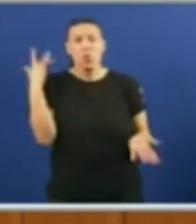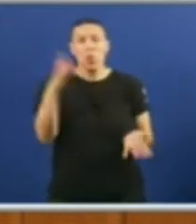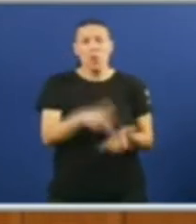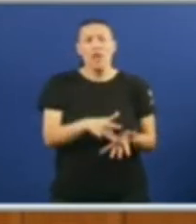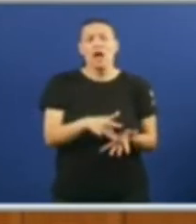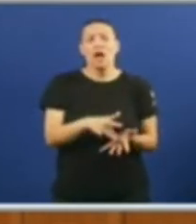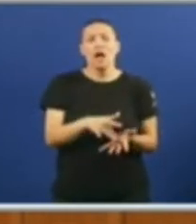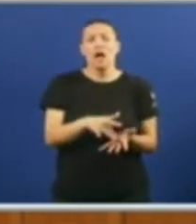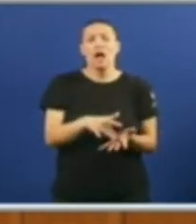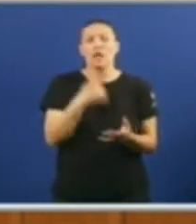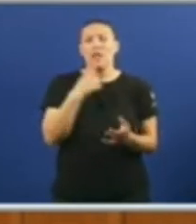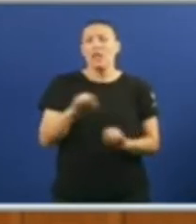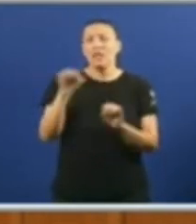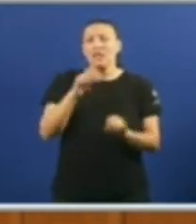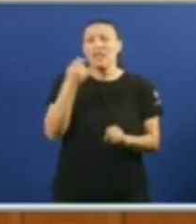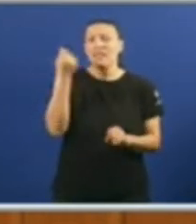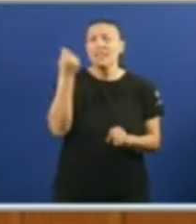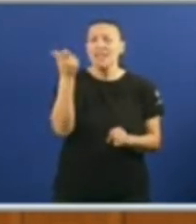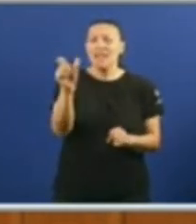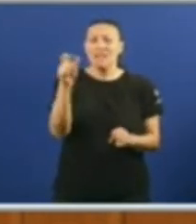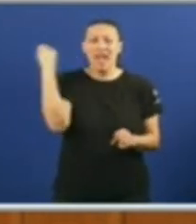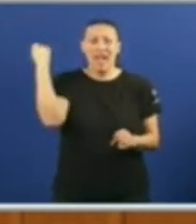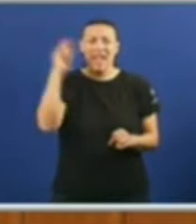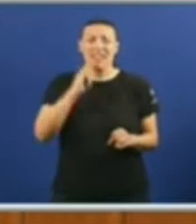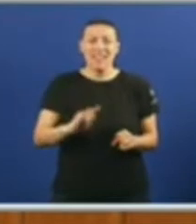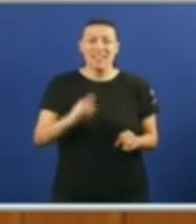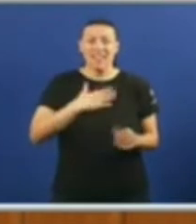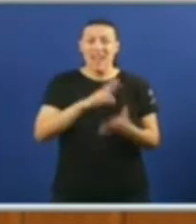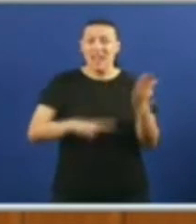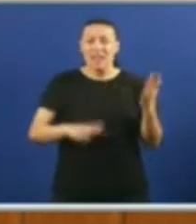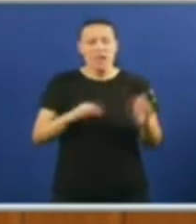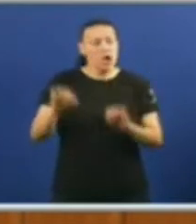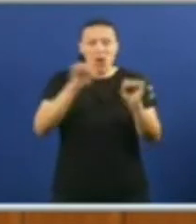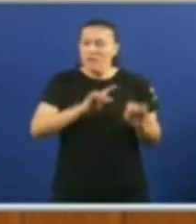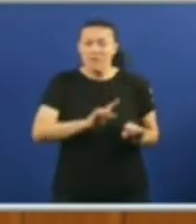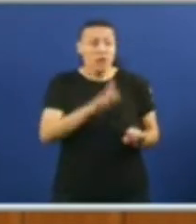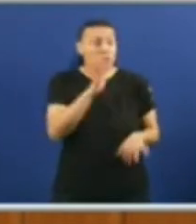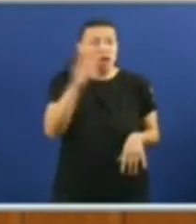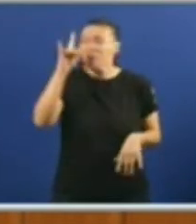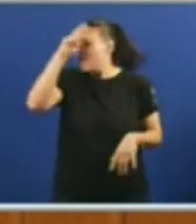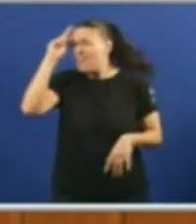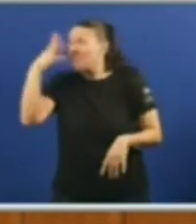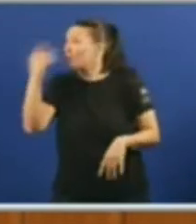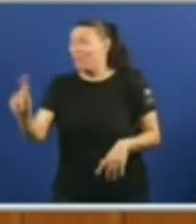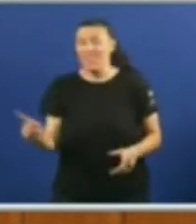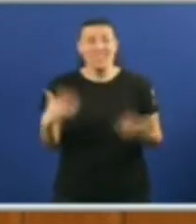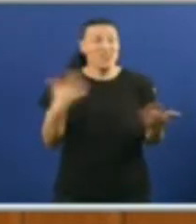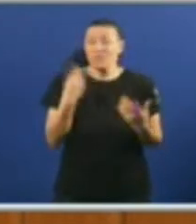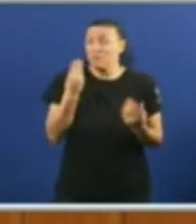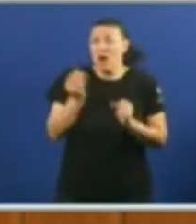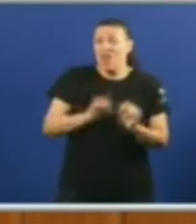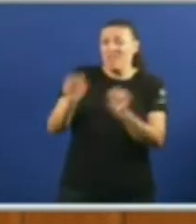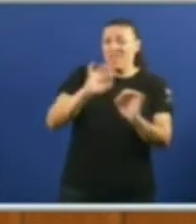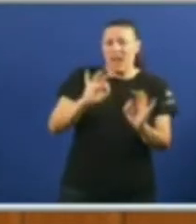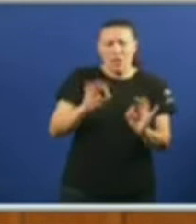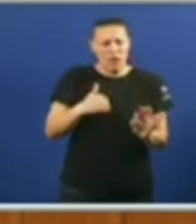que non podía defender unha tarifa eléctrica galega porque en Madrid non o entenderían. É dicir, o señor Feijóo está preocupado por